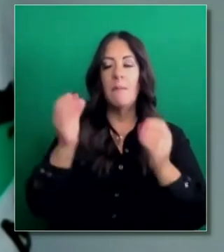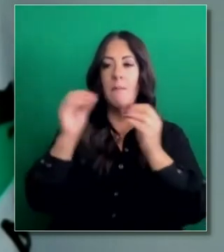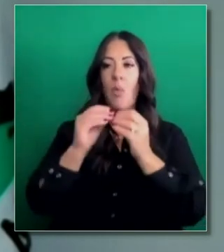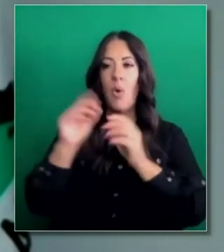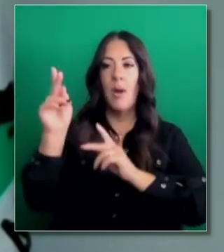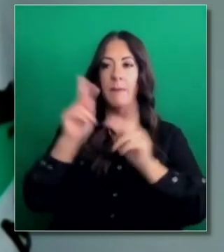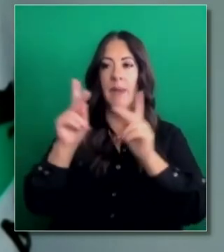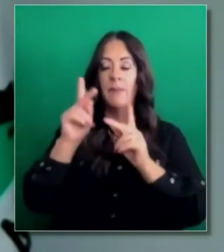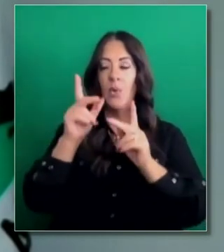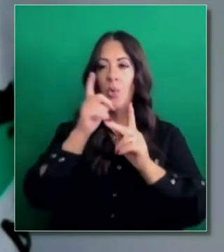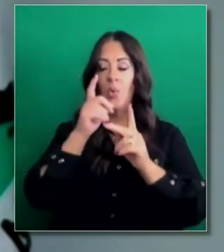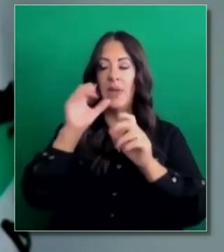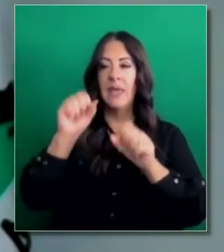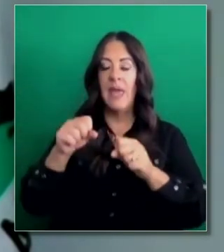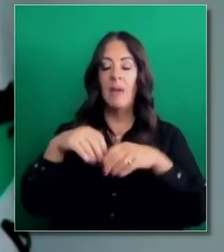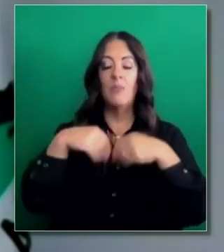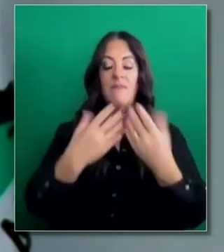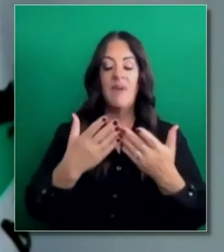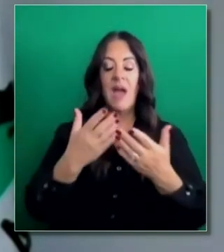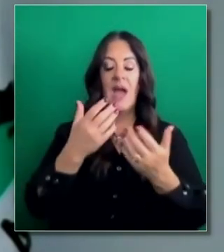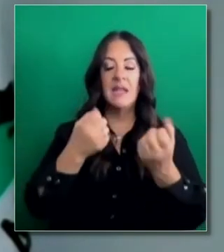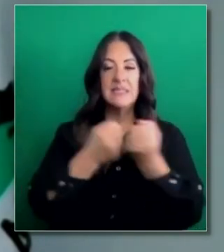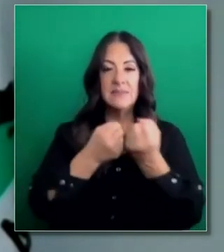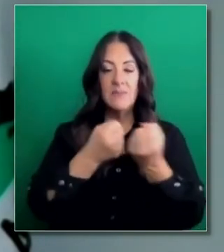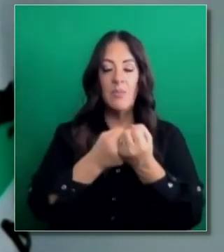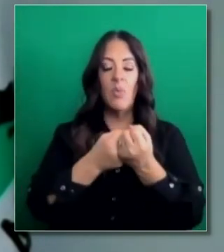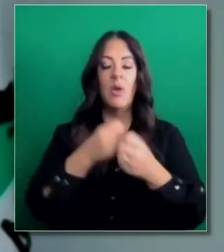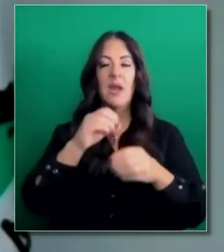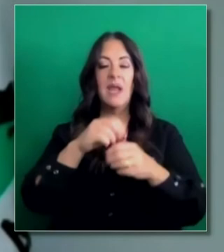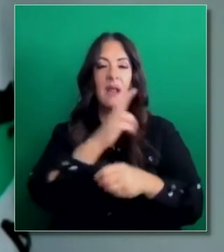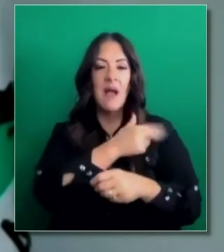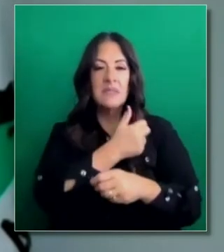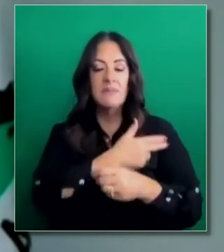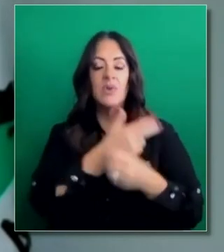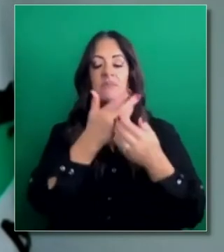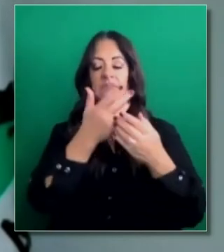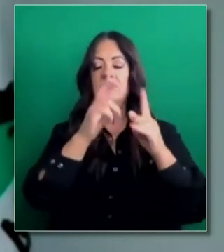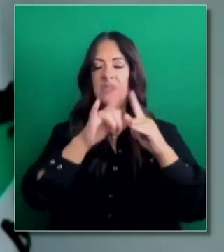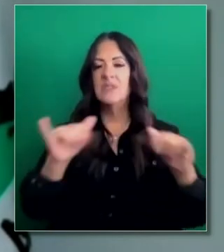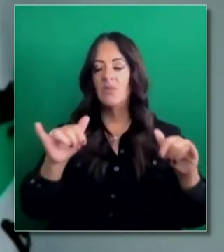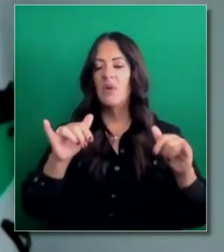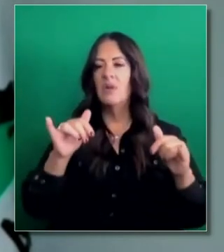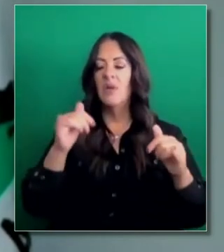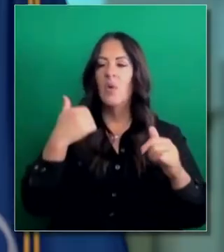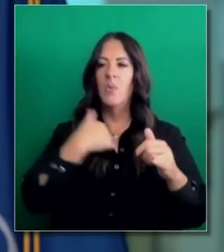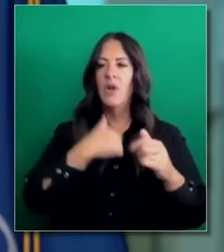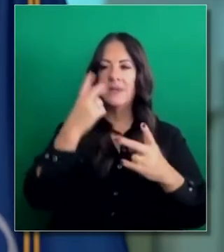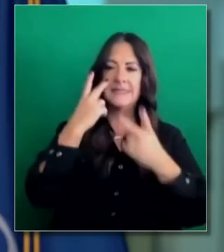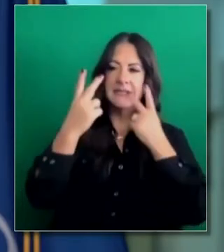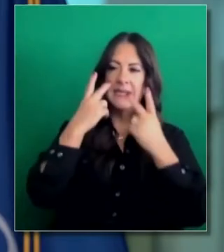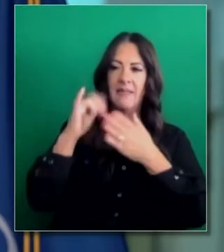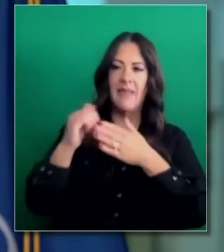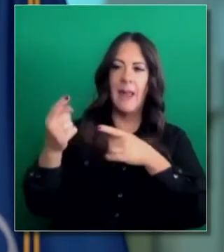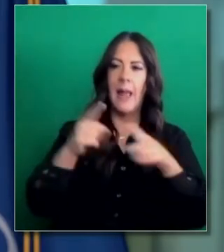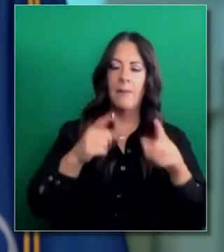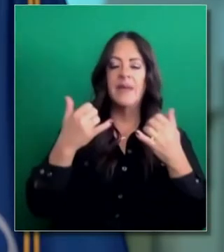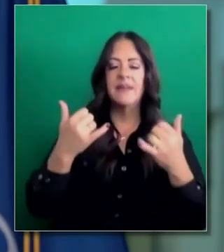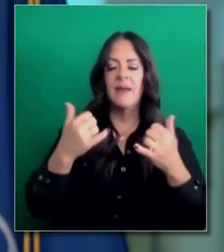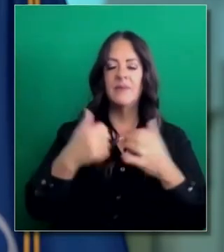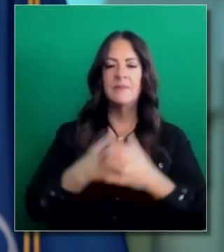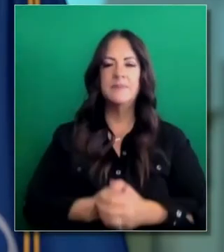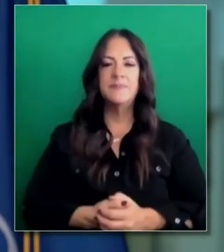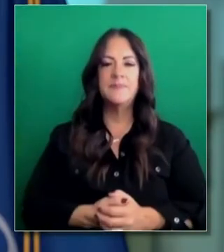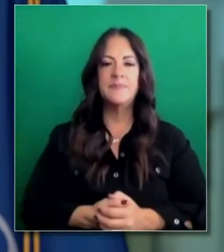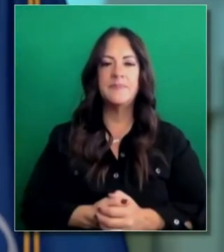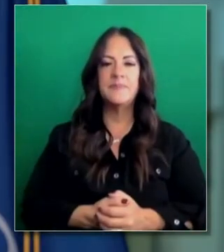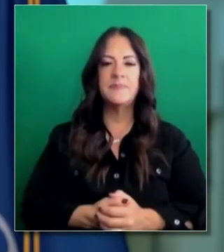sumar al sistema de cuidados sanitarios más personas y estamos viendo estos adelantos el